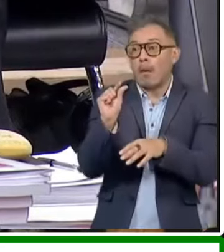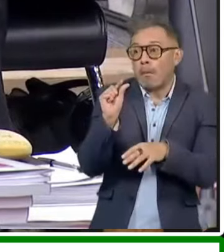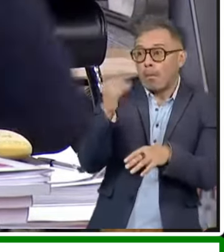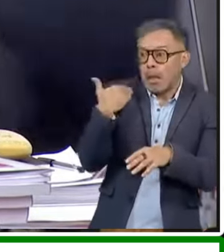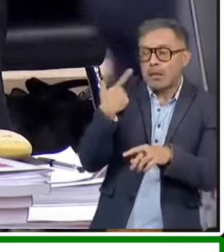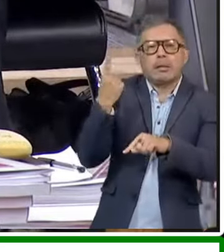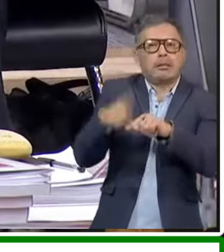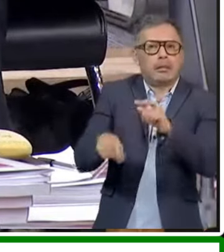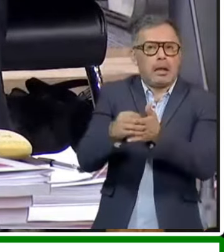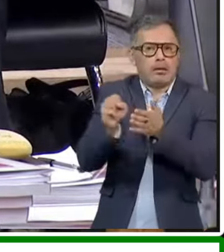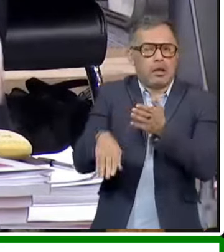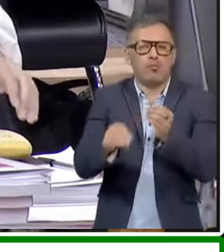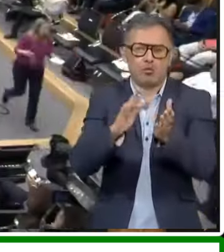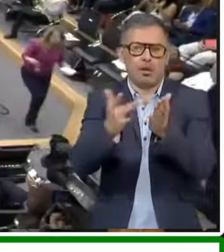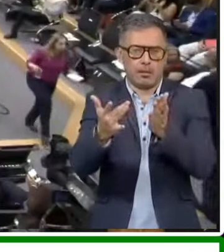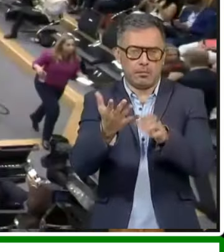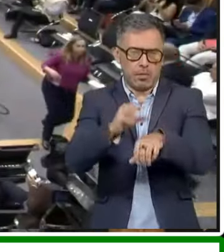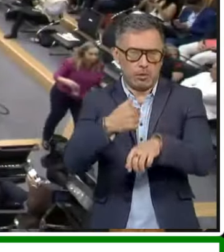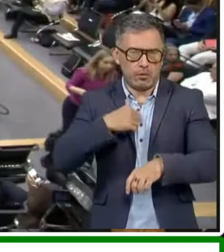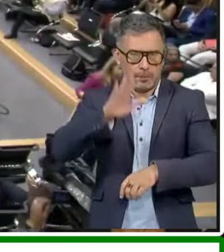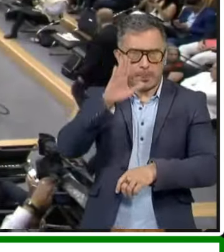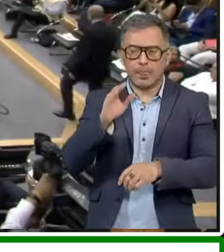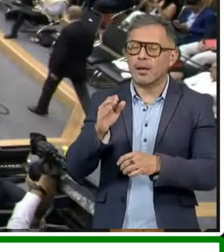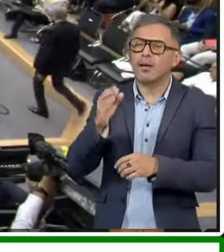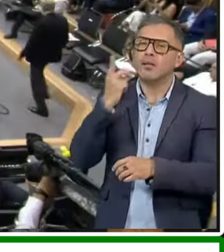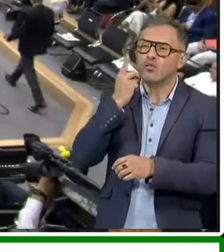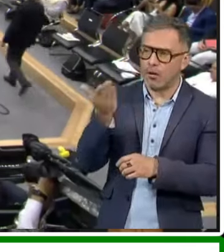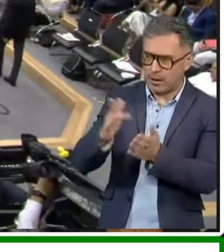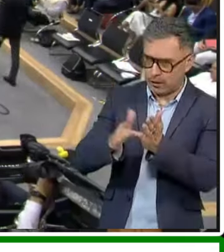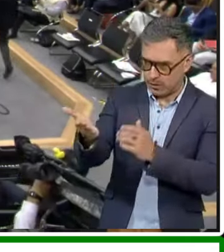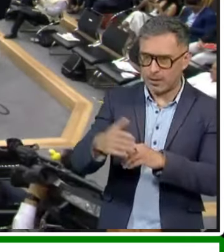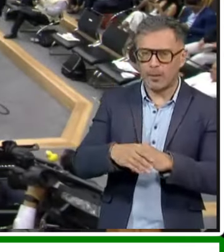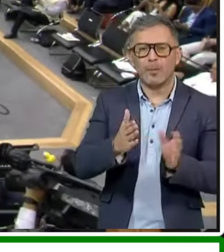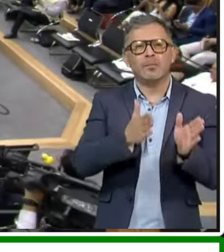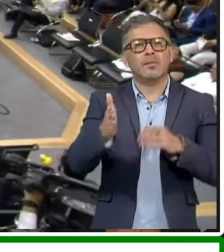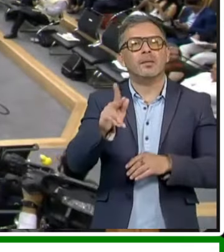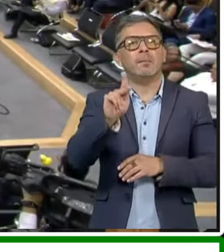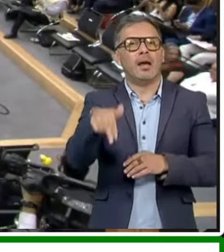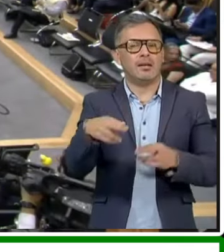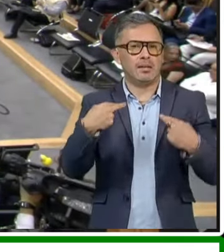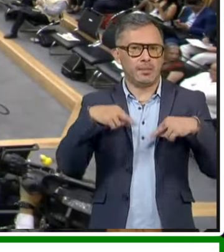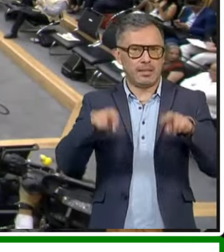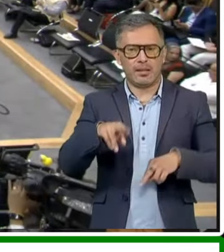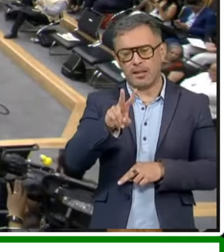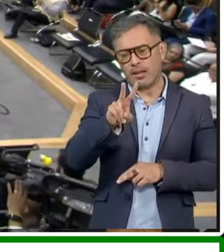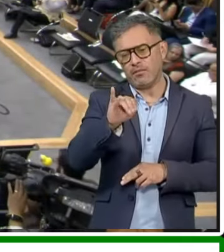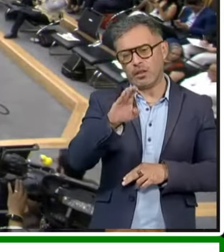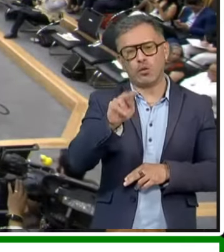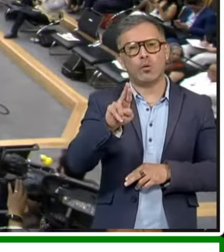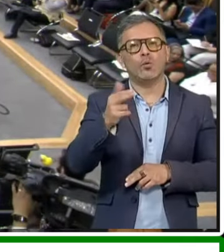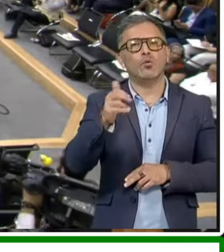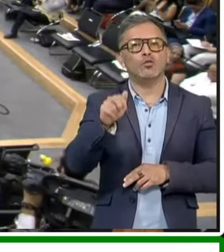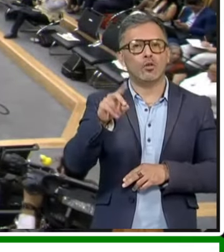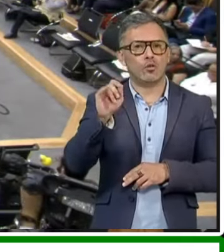gracias y gracias por la consideración. Gracias a usted, señor diputado. Adelante, representante del Partido Acción Nacional, Víctor Hugo Sondón.